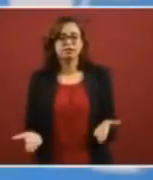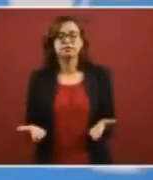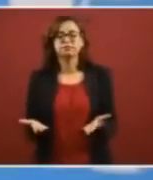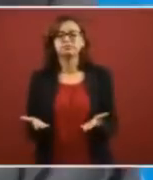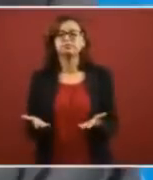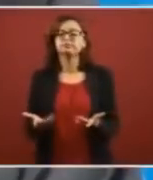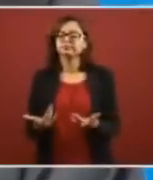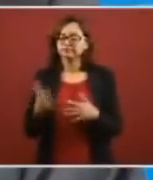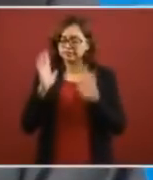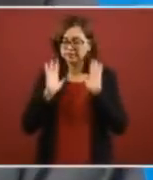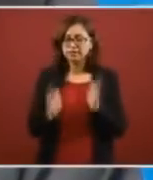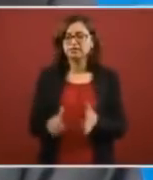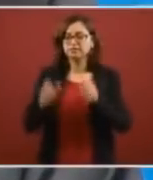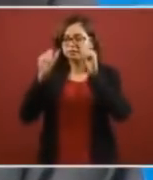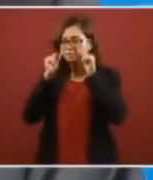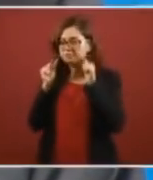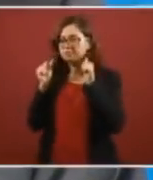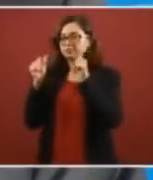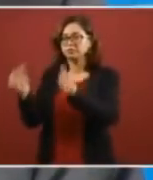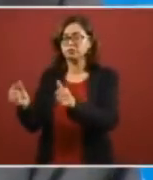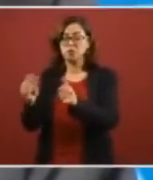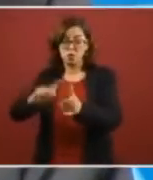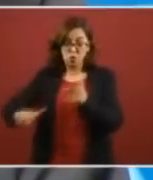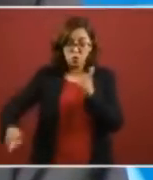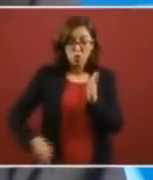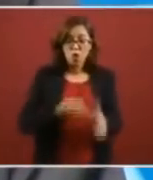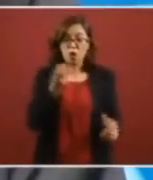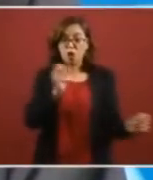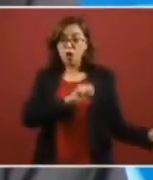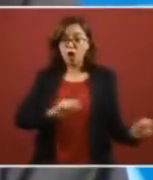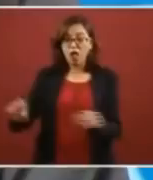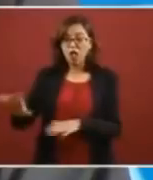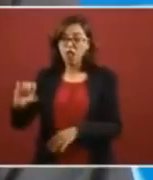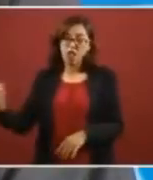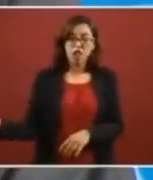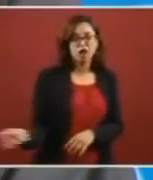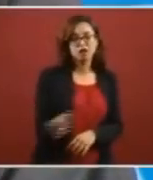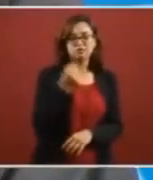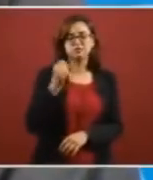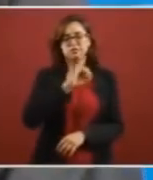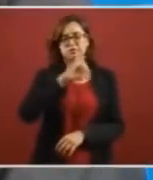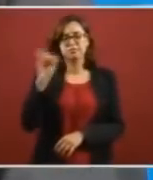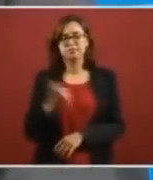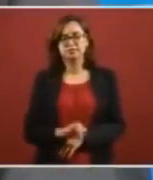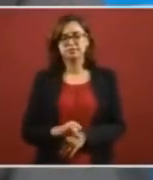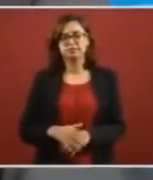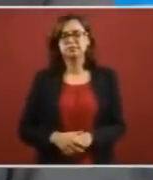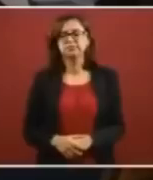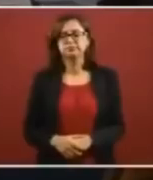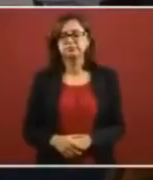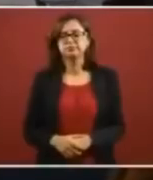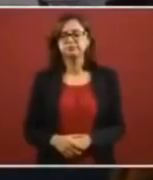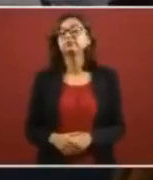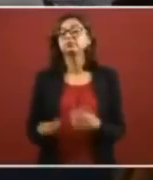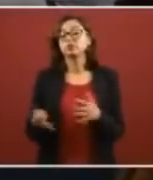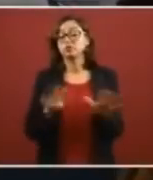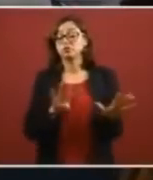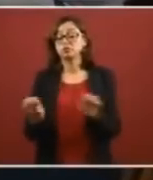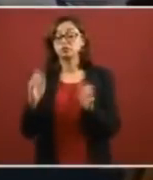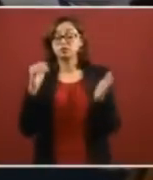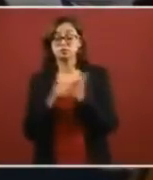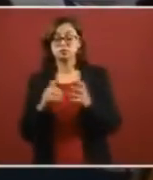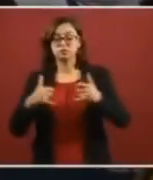se les está atendiendo, nunca más se les va a dar la espalda a los jóvenes, y estos 900,000